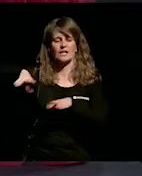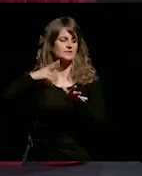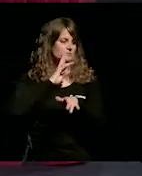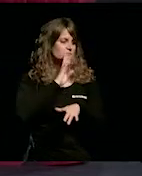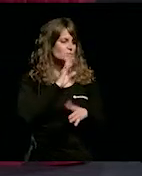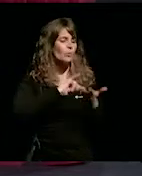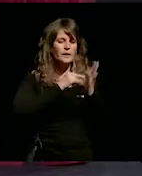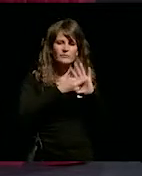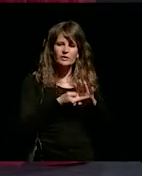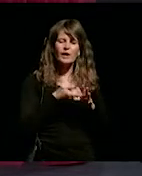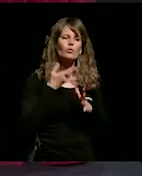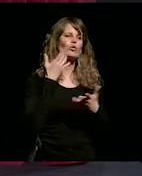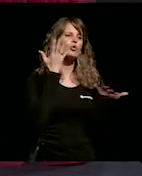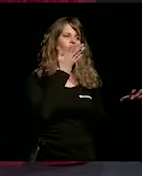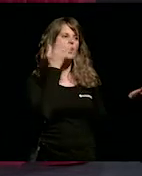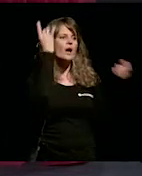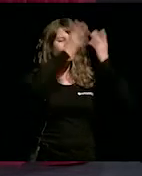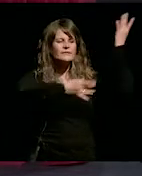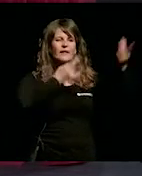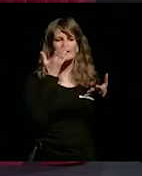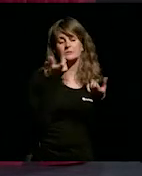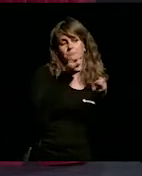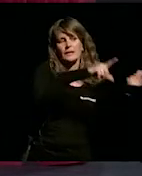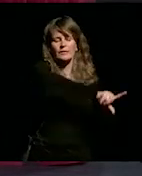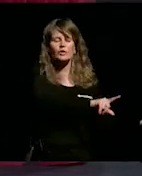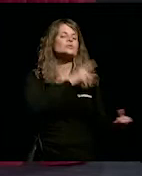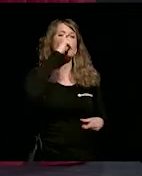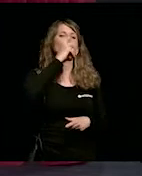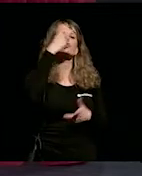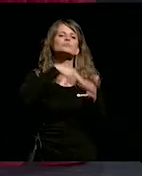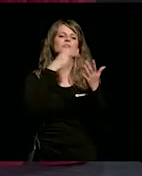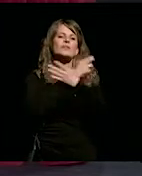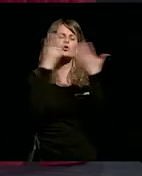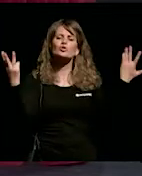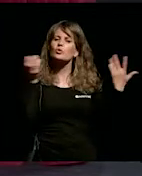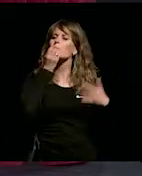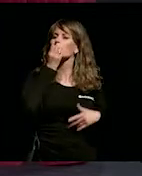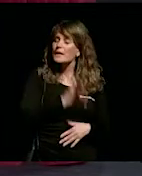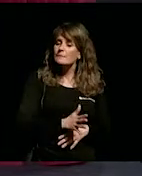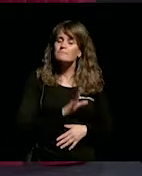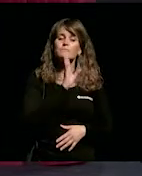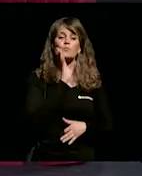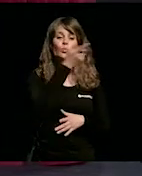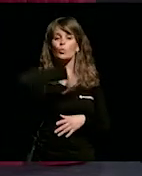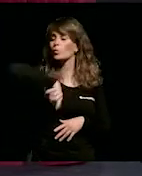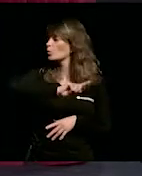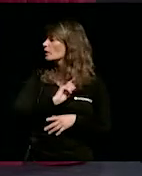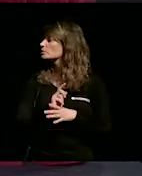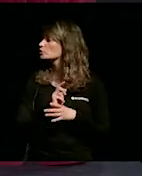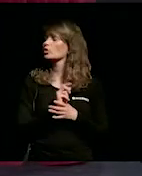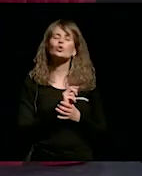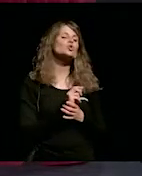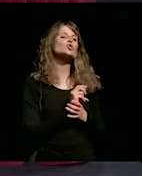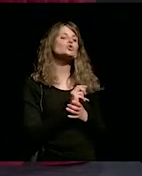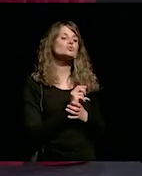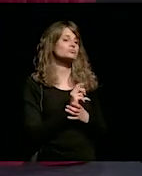planificando eventos similares para el año 2018. Bien, entre nuestros desafíos, quisiera decir